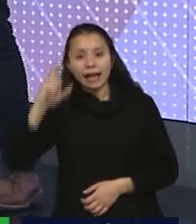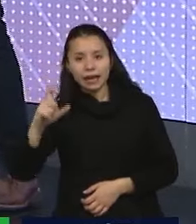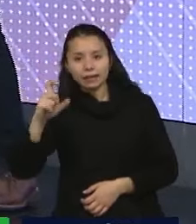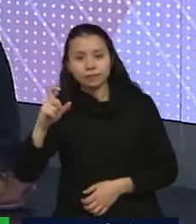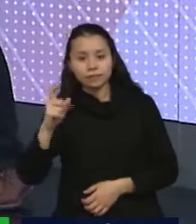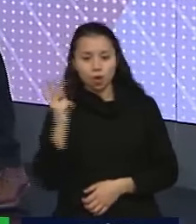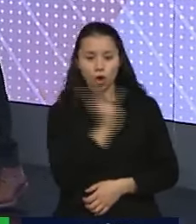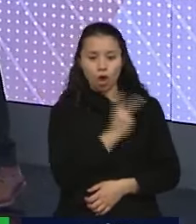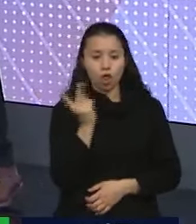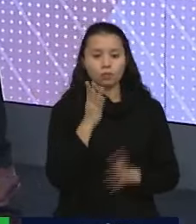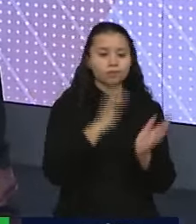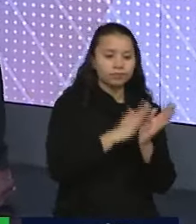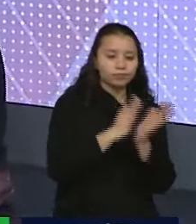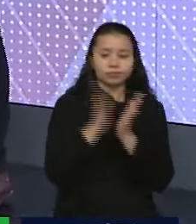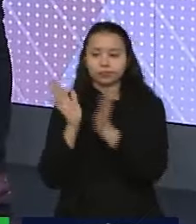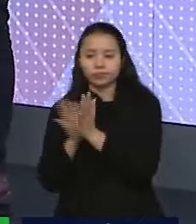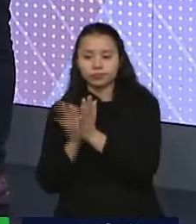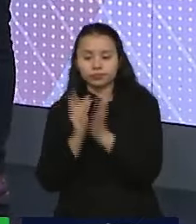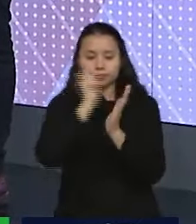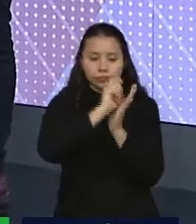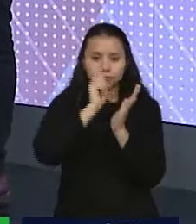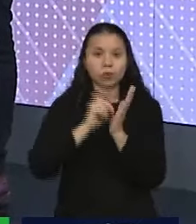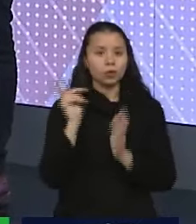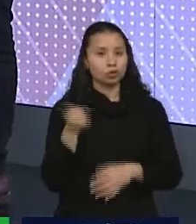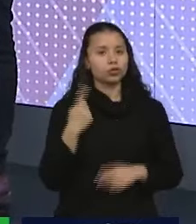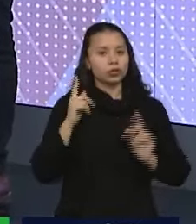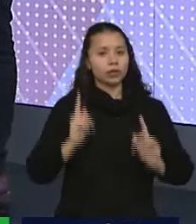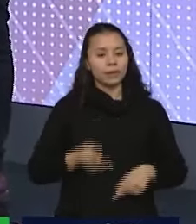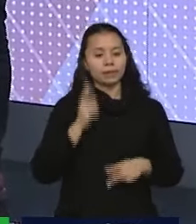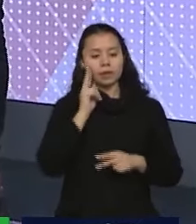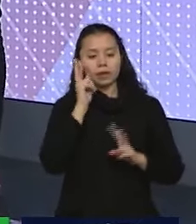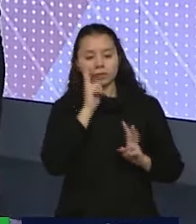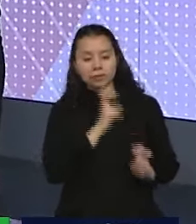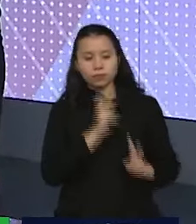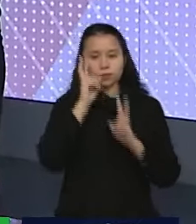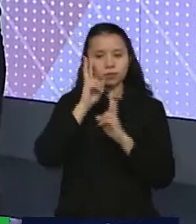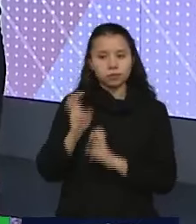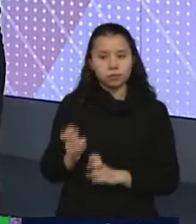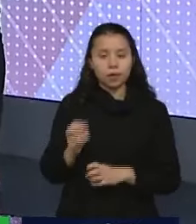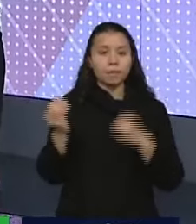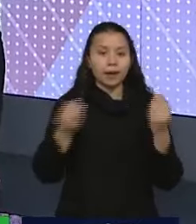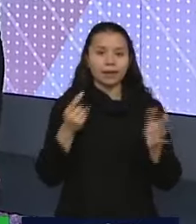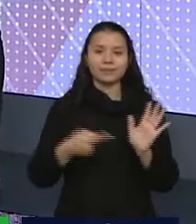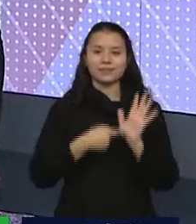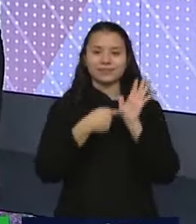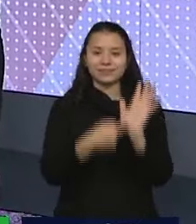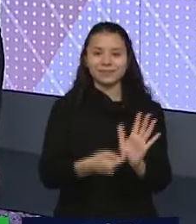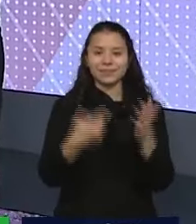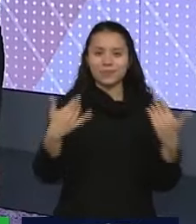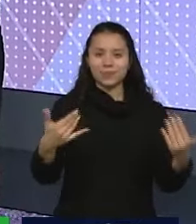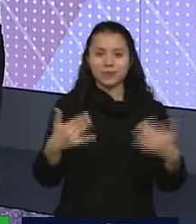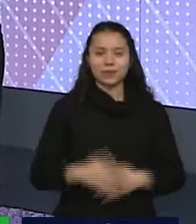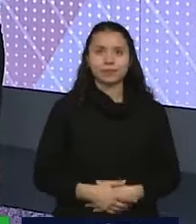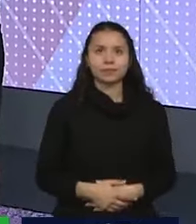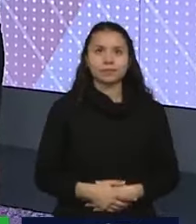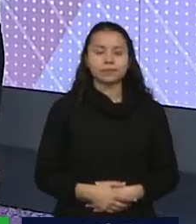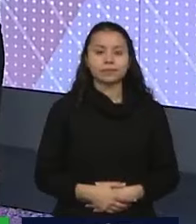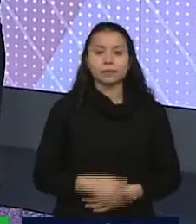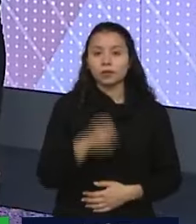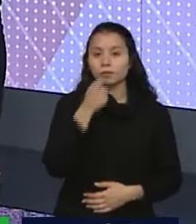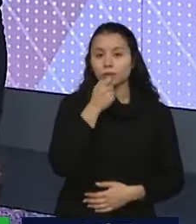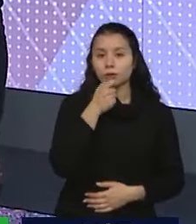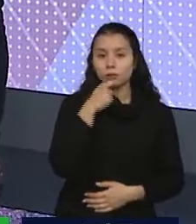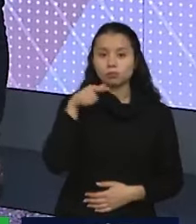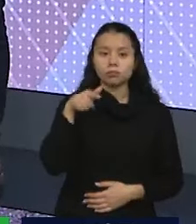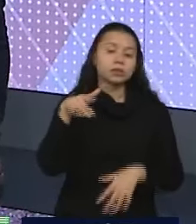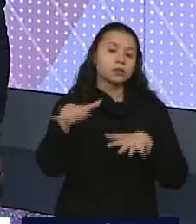resultado electoral, uno va evaluando también a nivel geográfico para poder tomar la muestra. Bueno, ¿mejorará tu situación